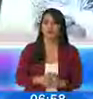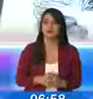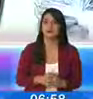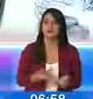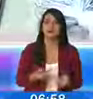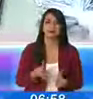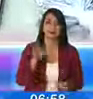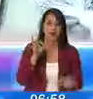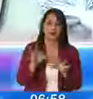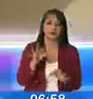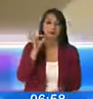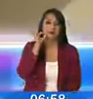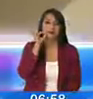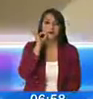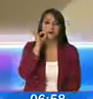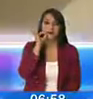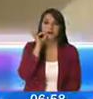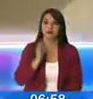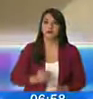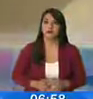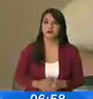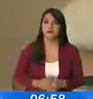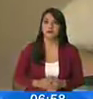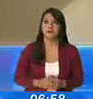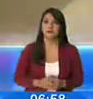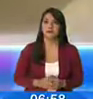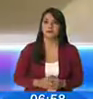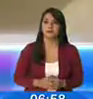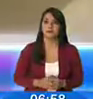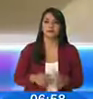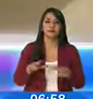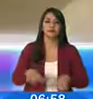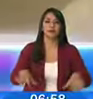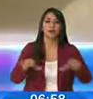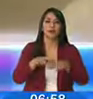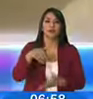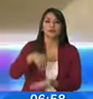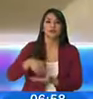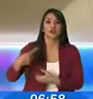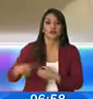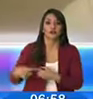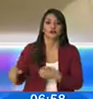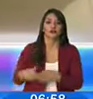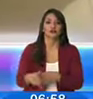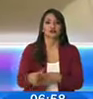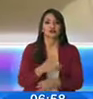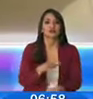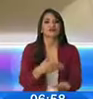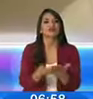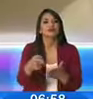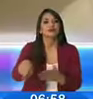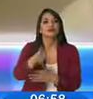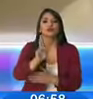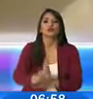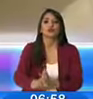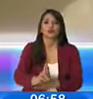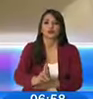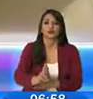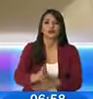lo que sería marihuana. Al parecer se trasladaban desde el sector centro de la ciudad y venían a hacer sus